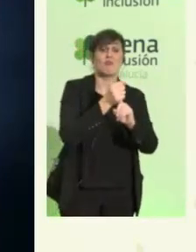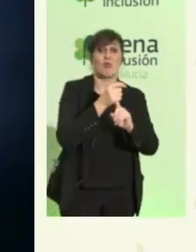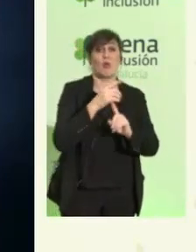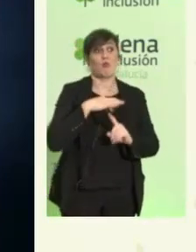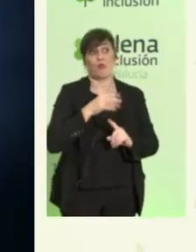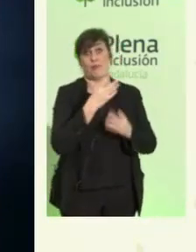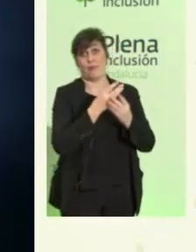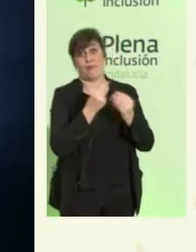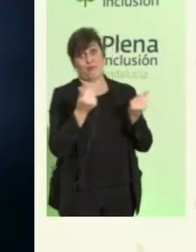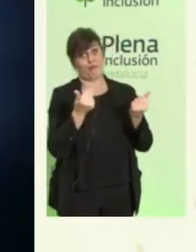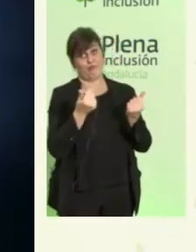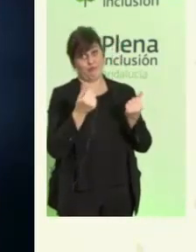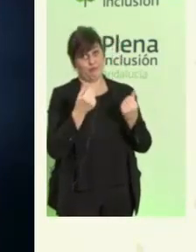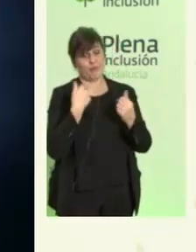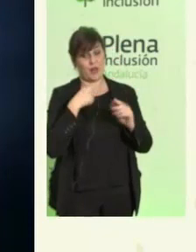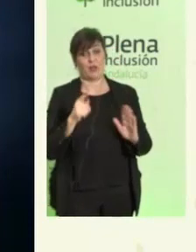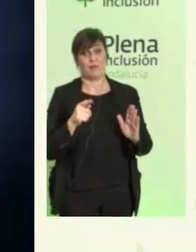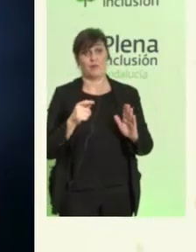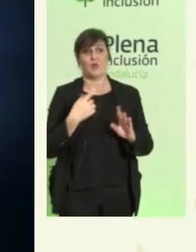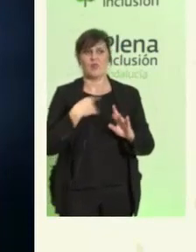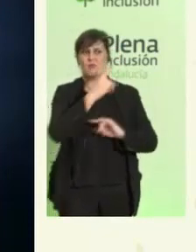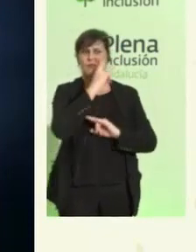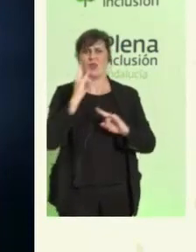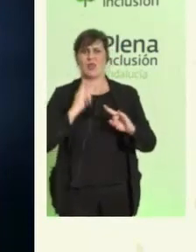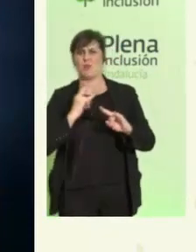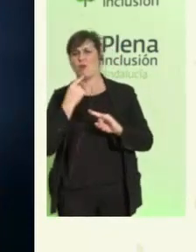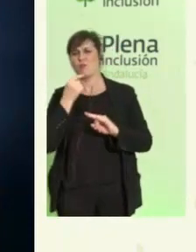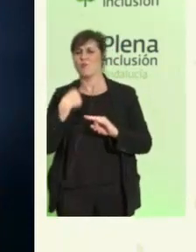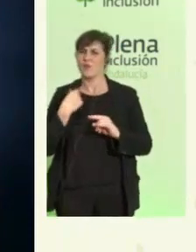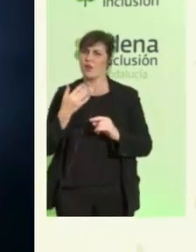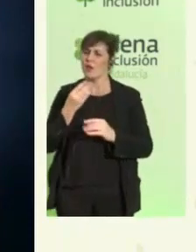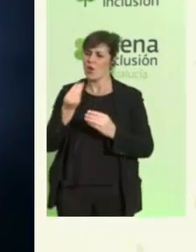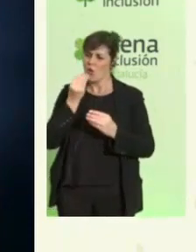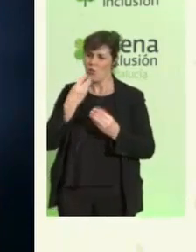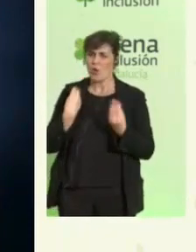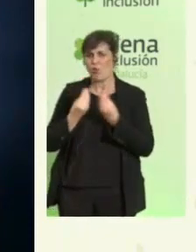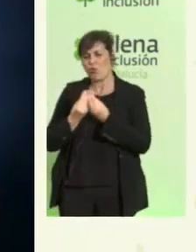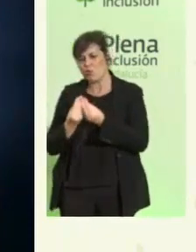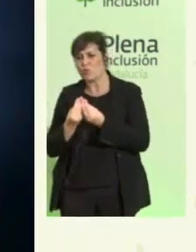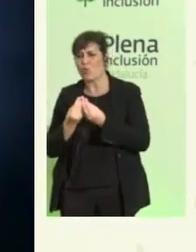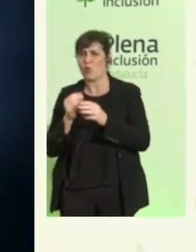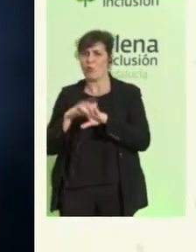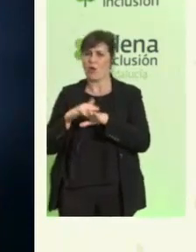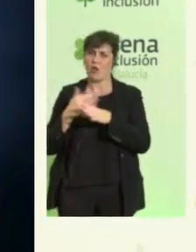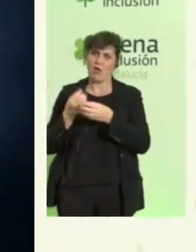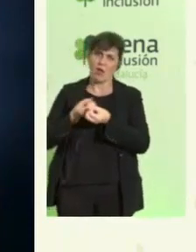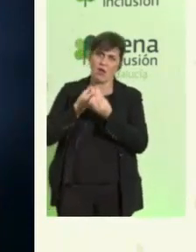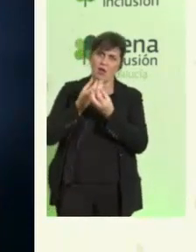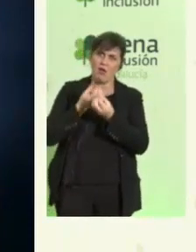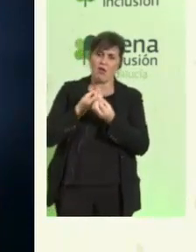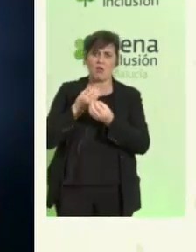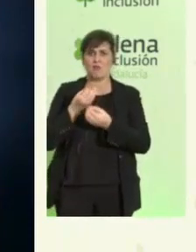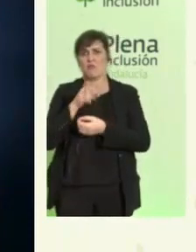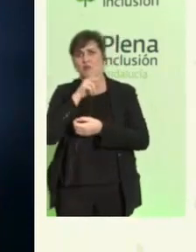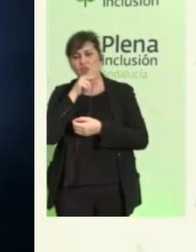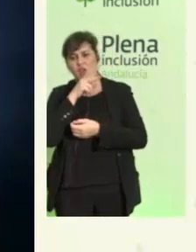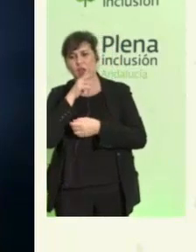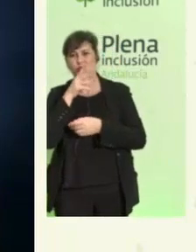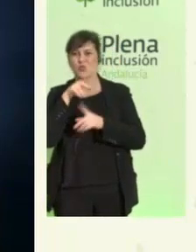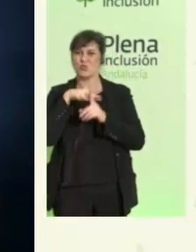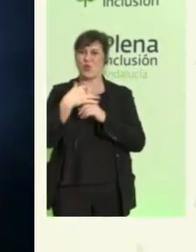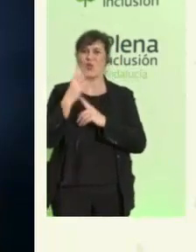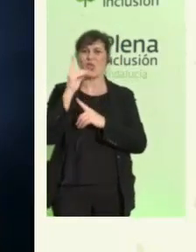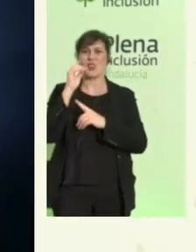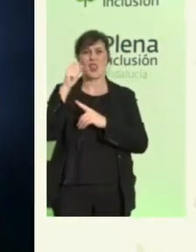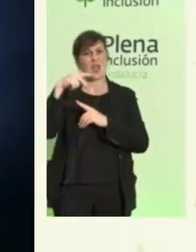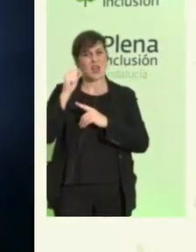día y me dijo, me gustaría comer contigo y me gustaría hablar contigo con la situación con Dana. Quiero tener tu